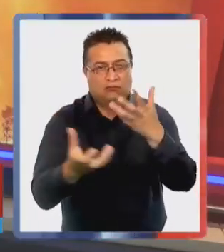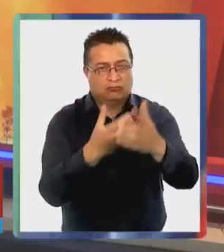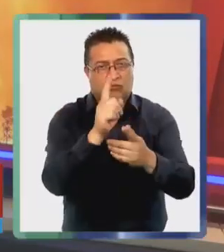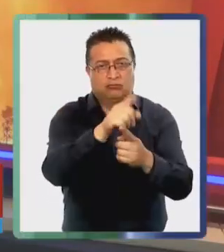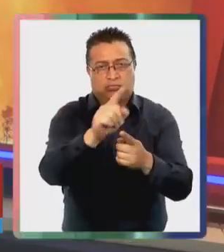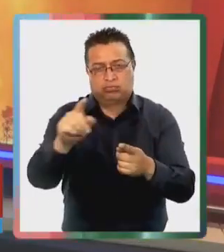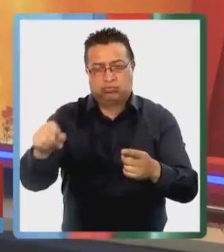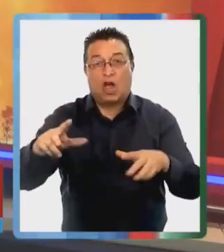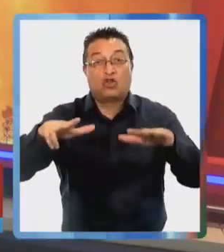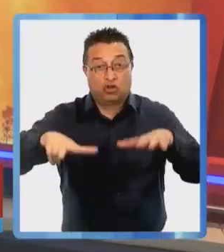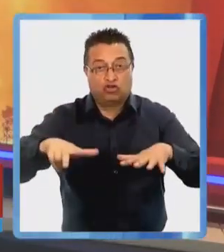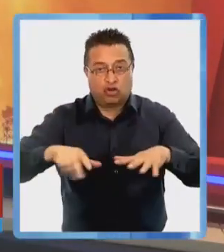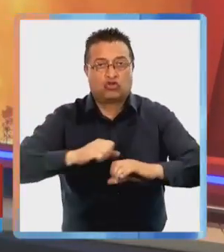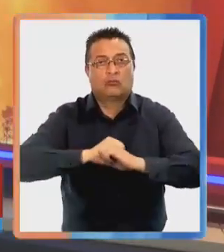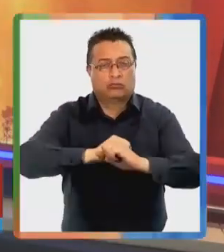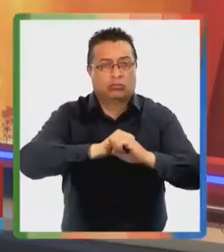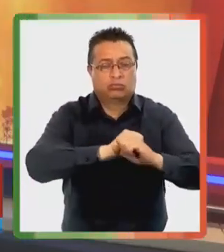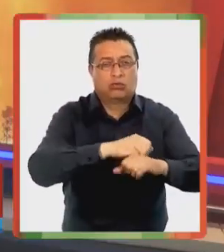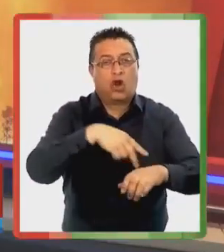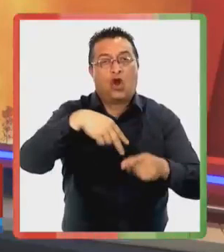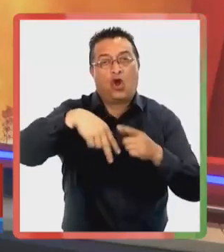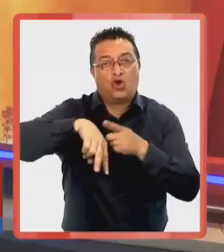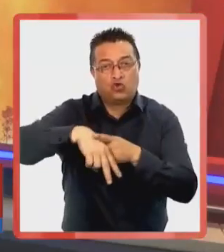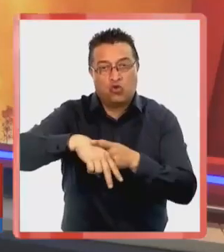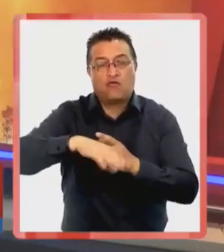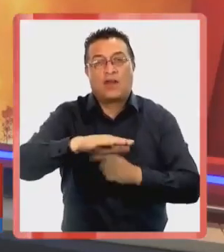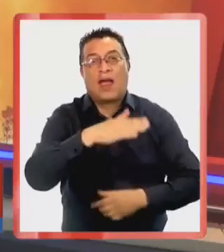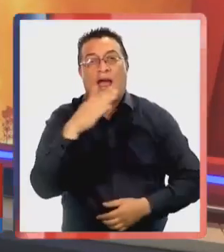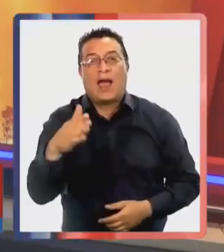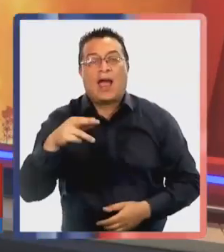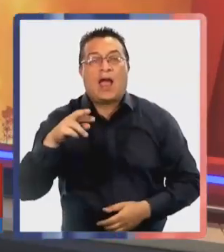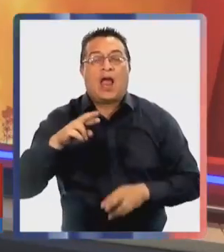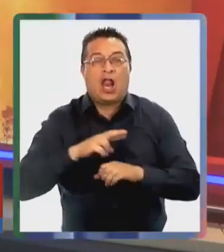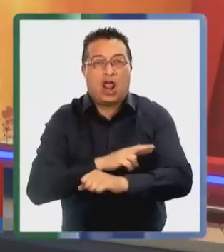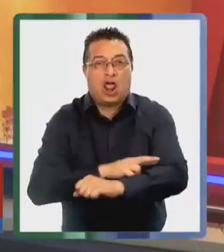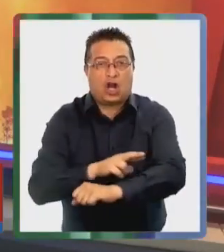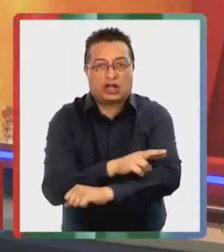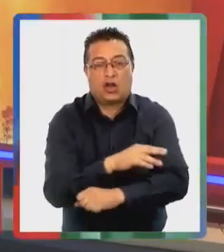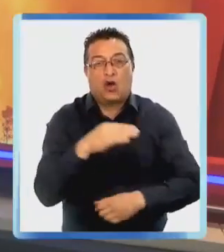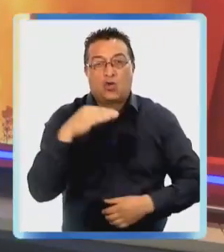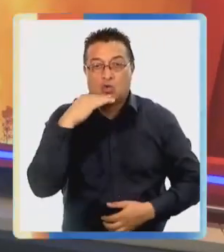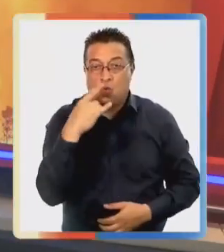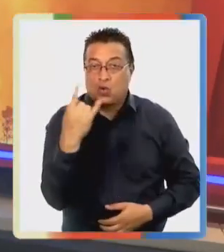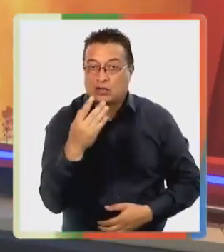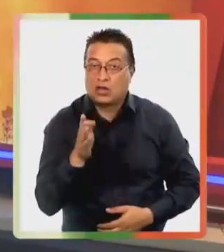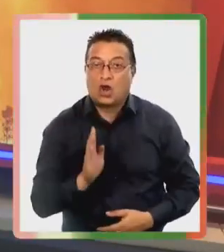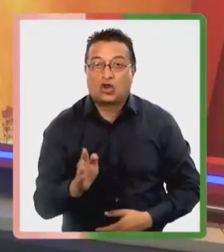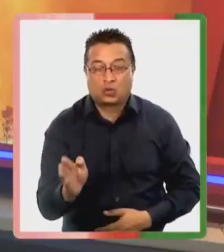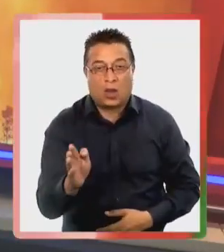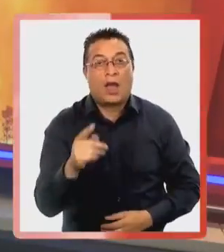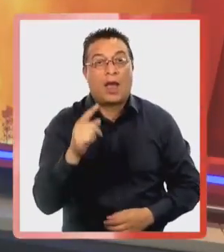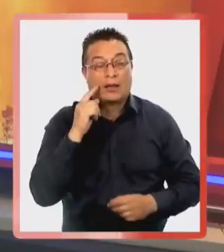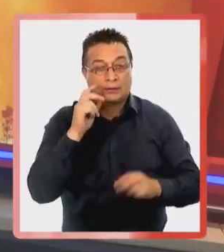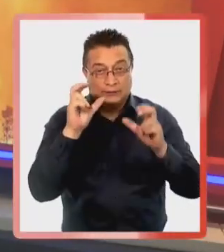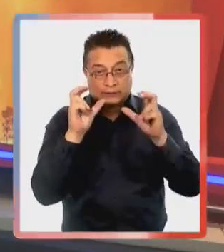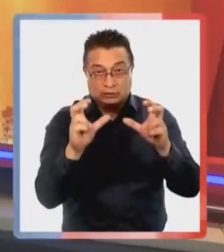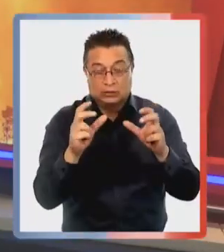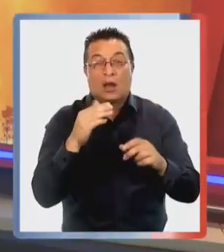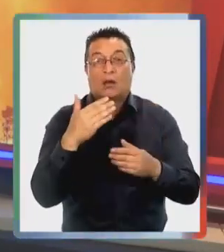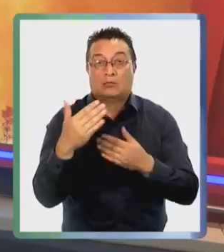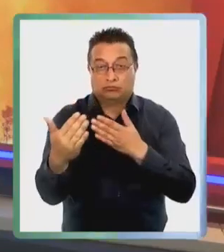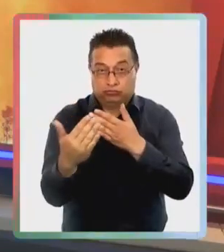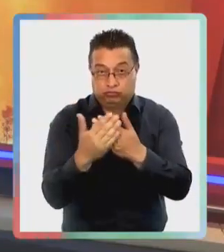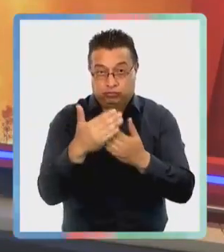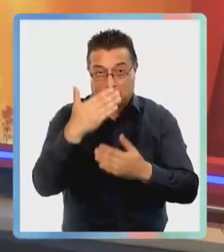por lo que la emergencia continúa. Y mucha atención, se esperan altas temperaturas para toda la semana. Así que el llamado es a